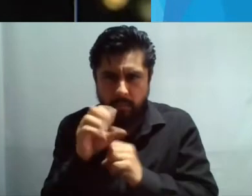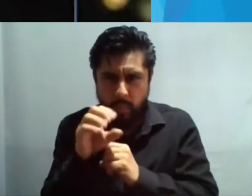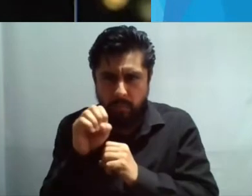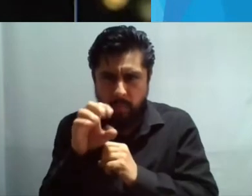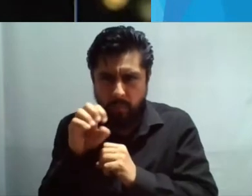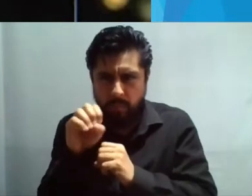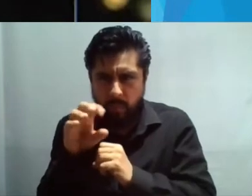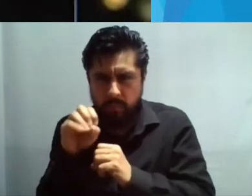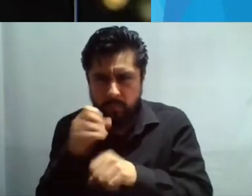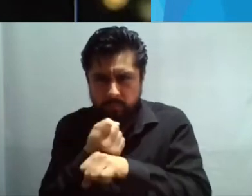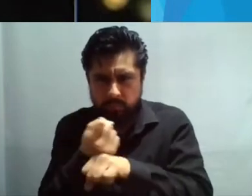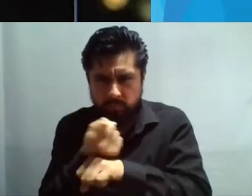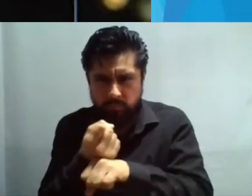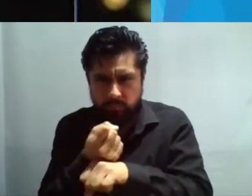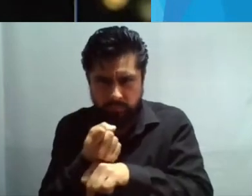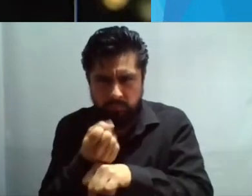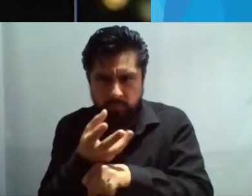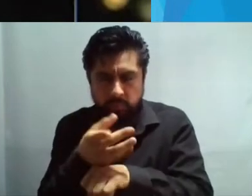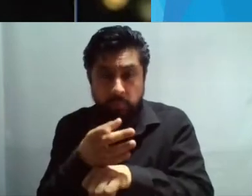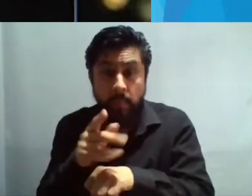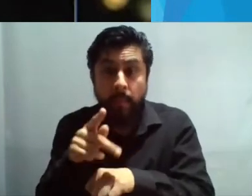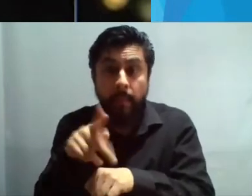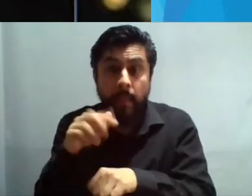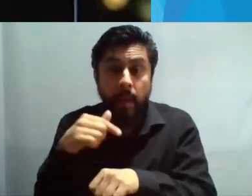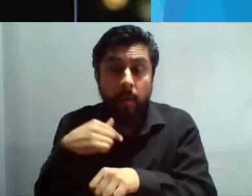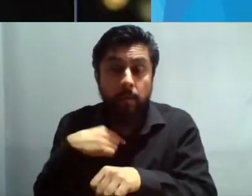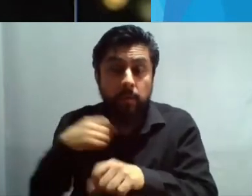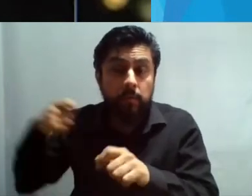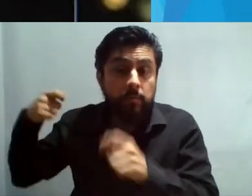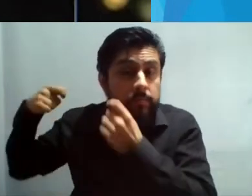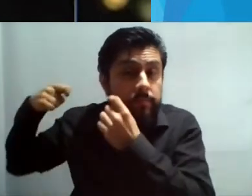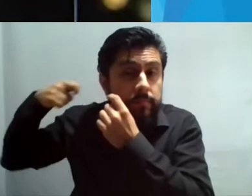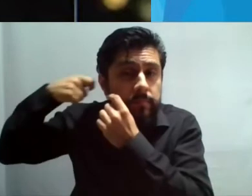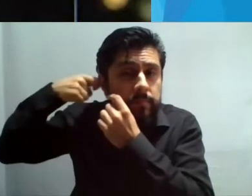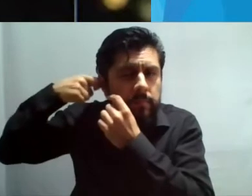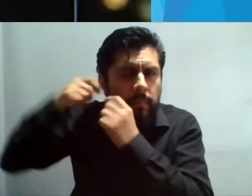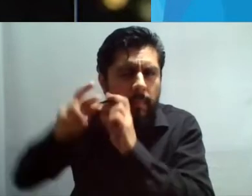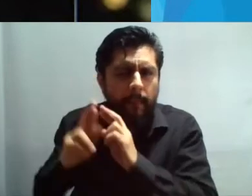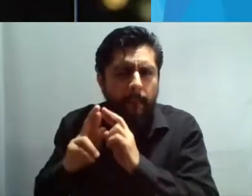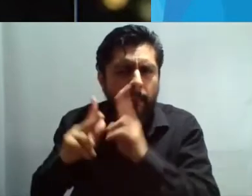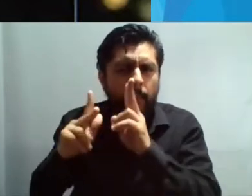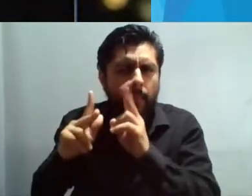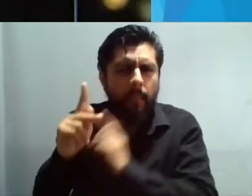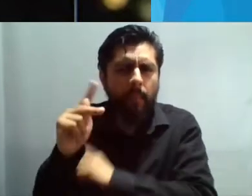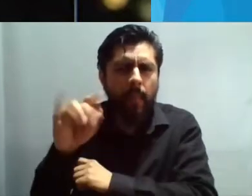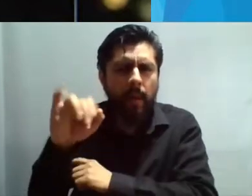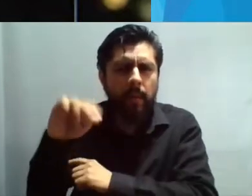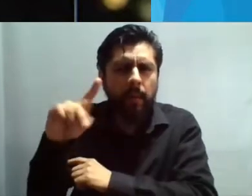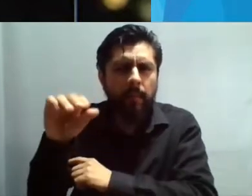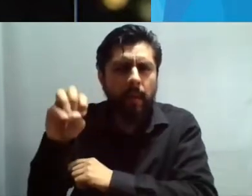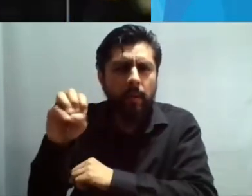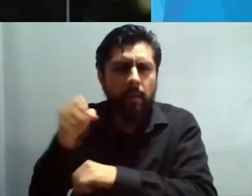yo por alguna razón perforara el tímpano y dañara esa estructura que se movía en el video, ¿qué